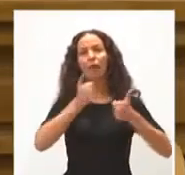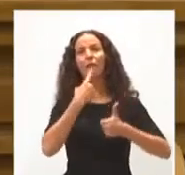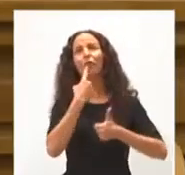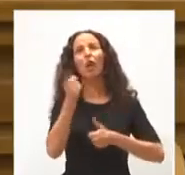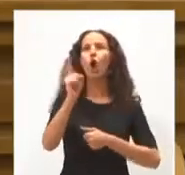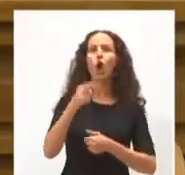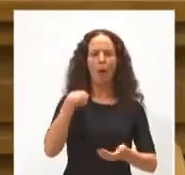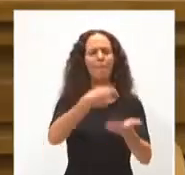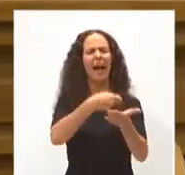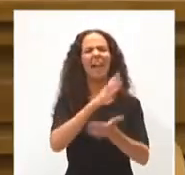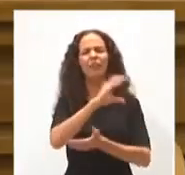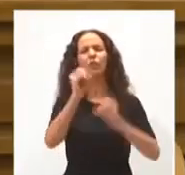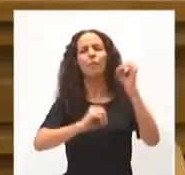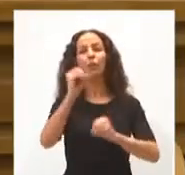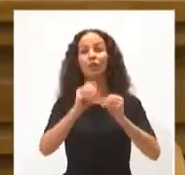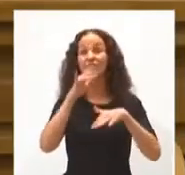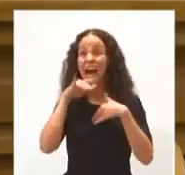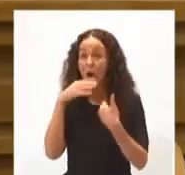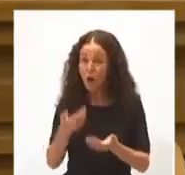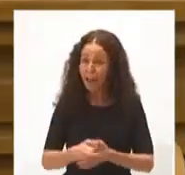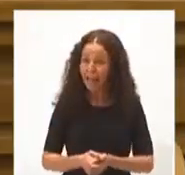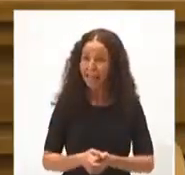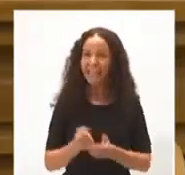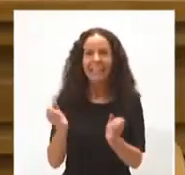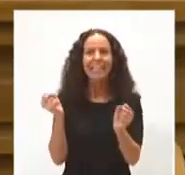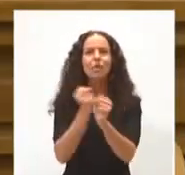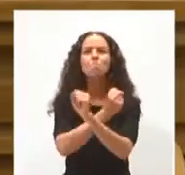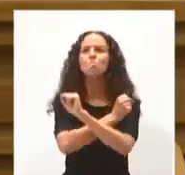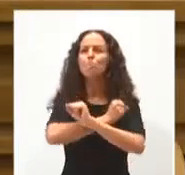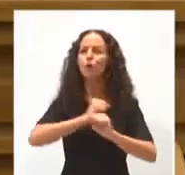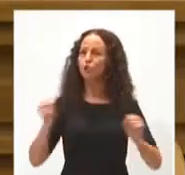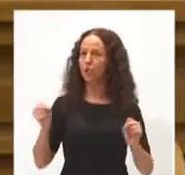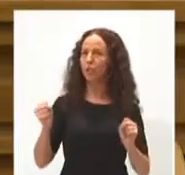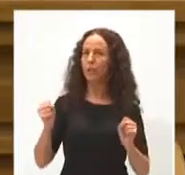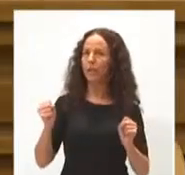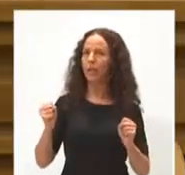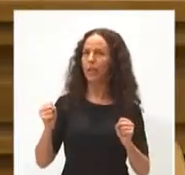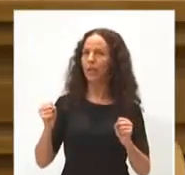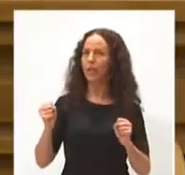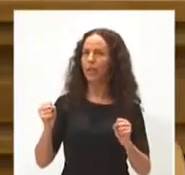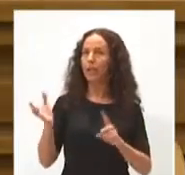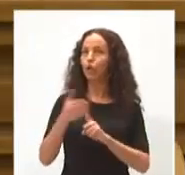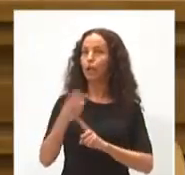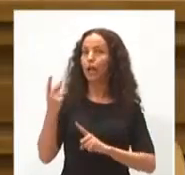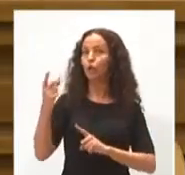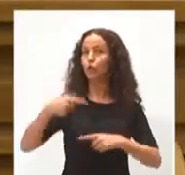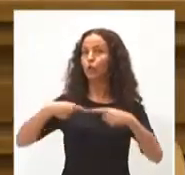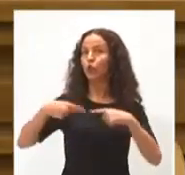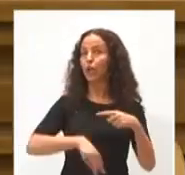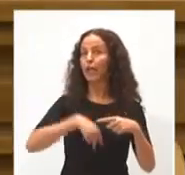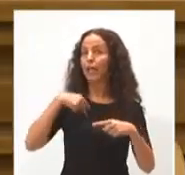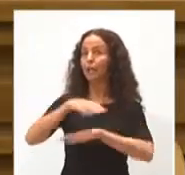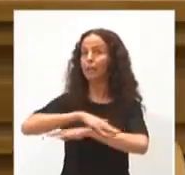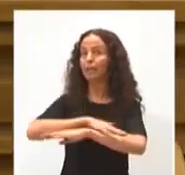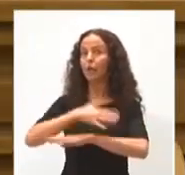50 por ciento y ahora es imposible encontrar a un subdirector general en ese ministerio que simplemente